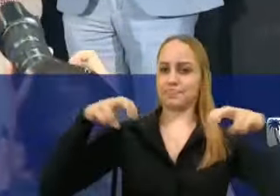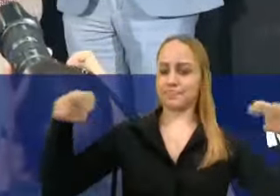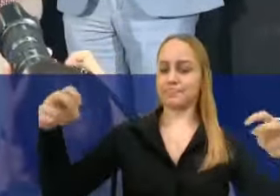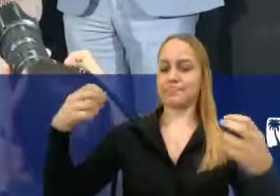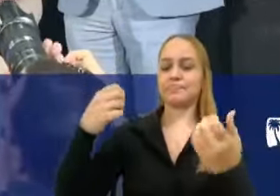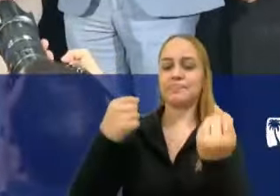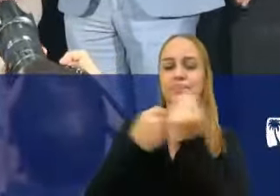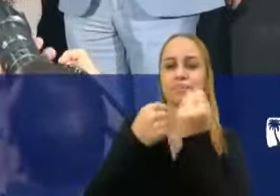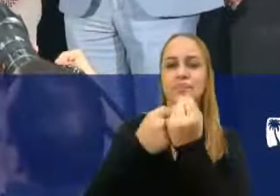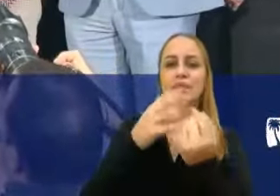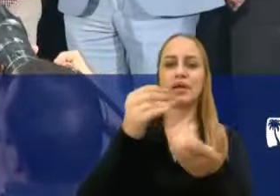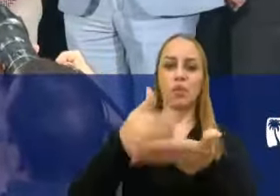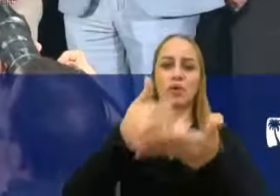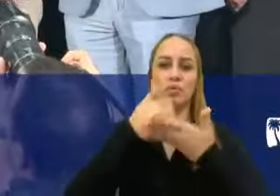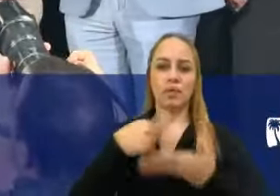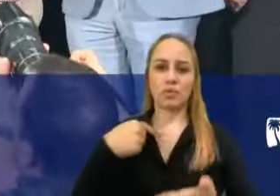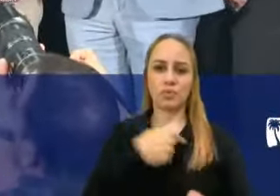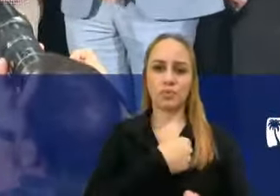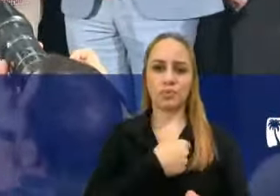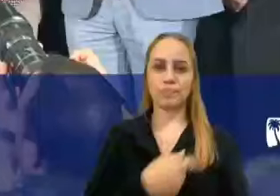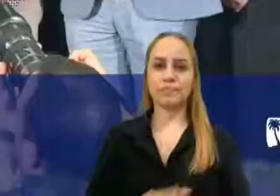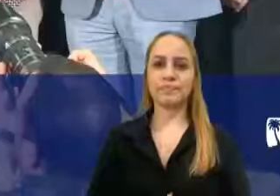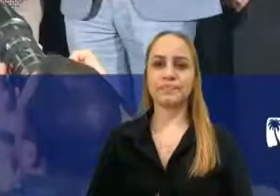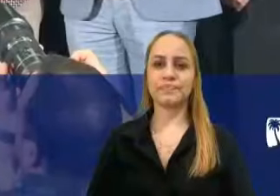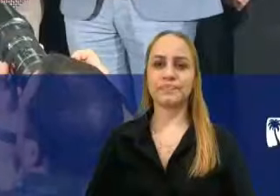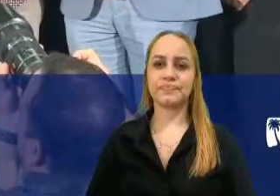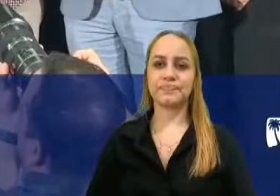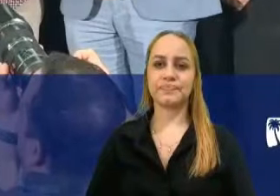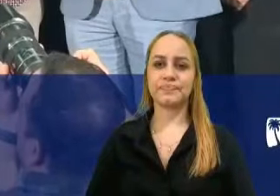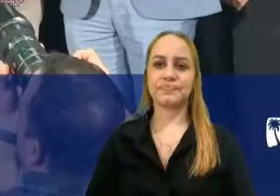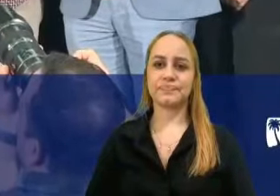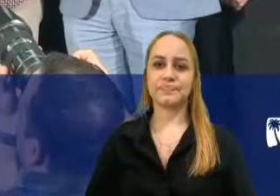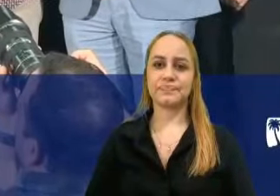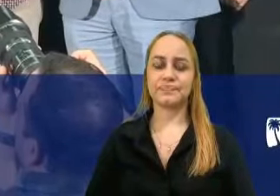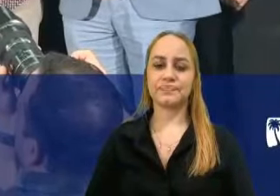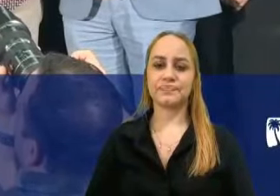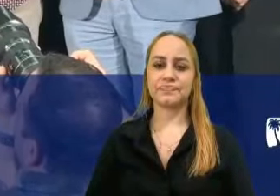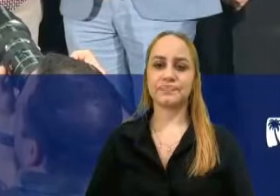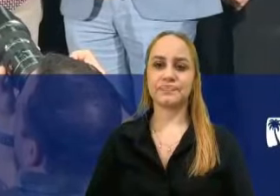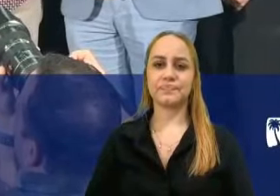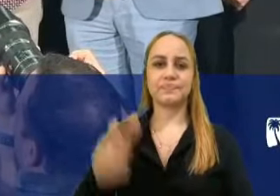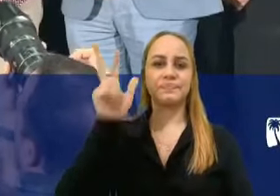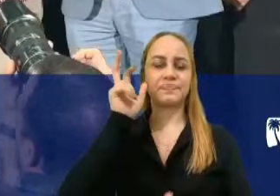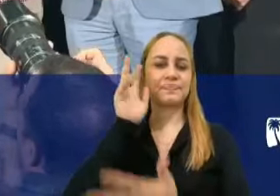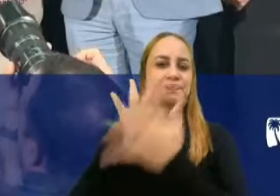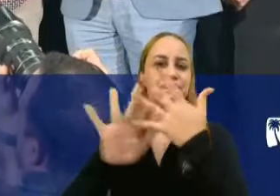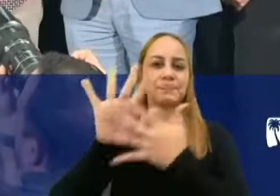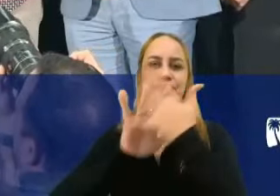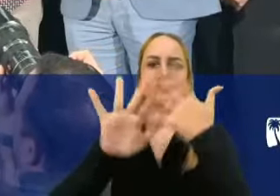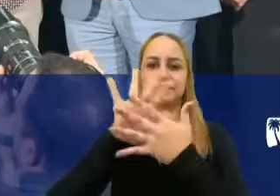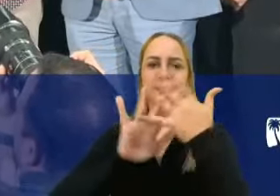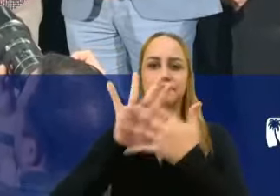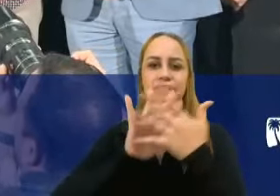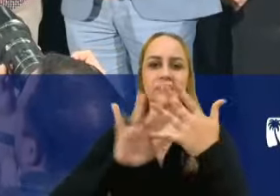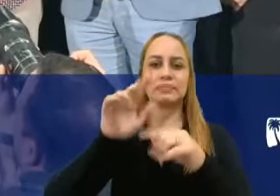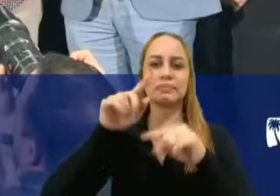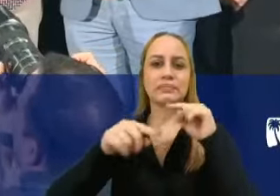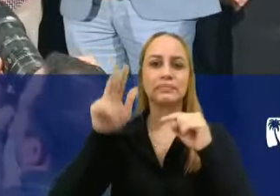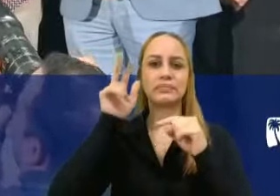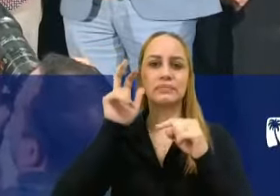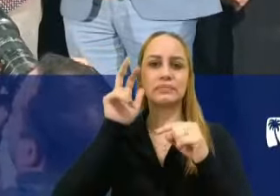Morales quiero agradecerle a todos los senadores que estuvieron hoy senadores electos eh donde discutimos